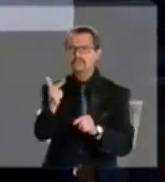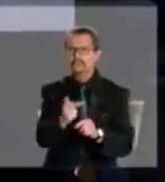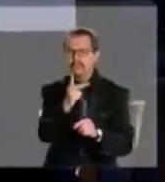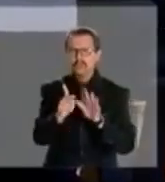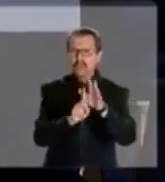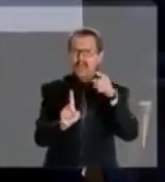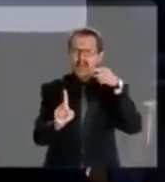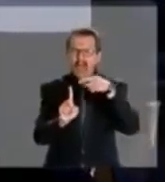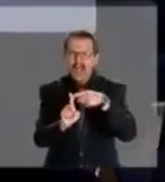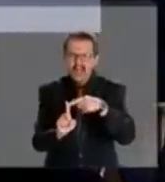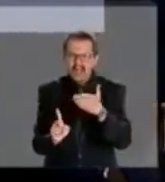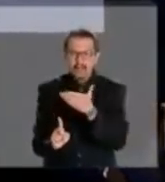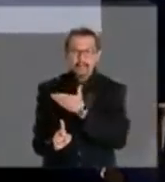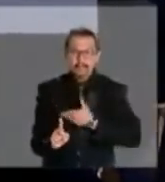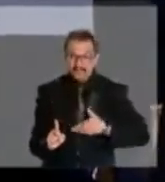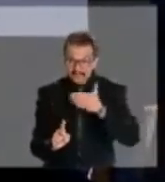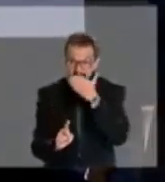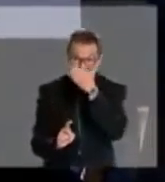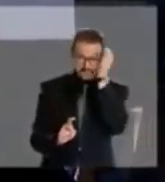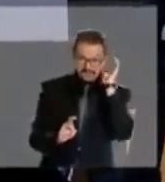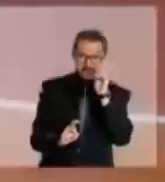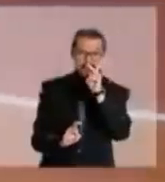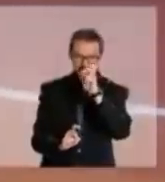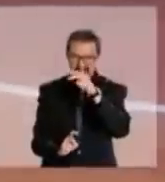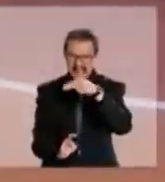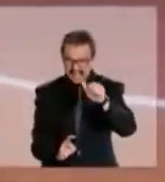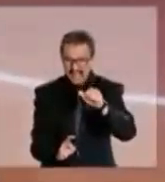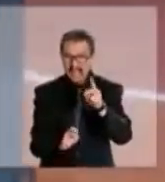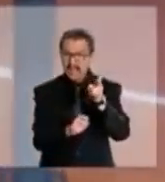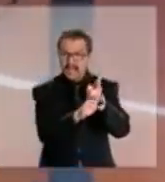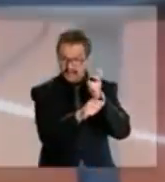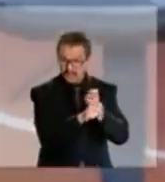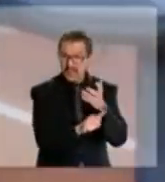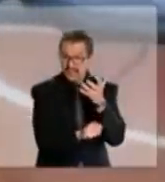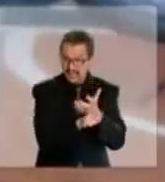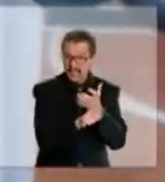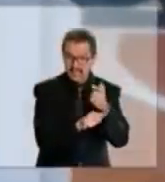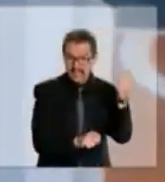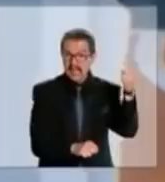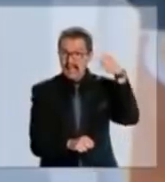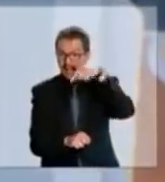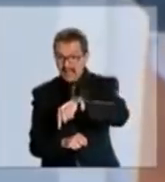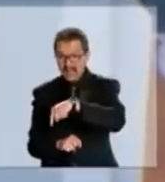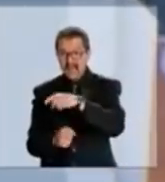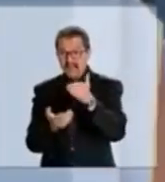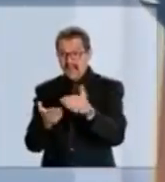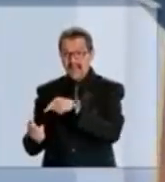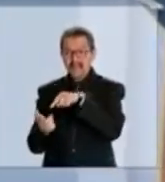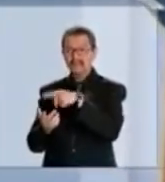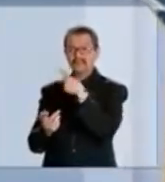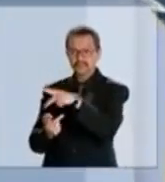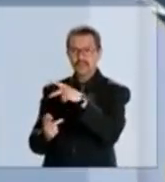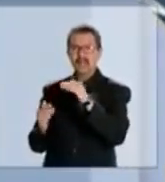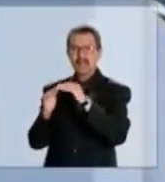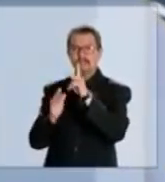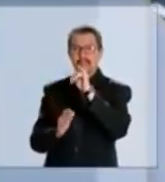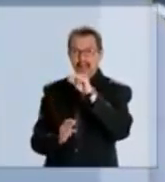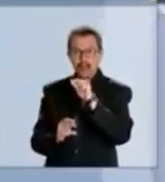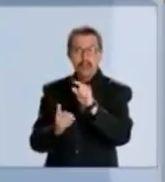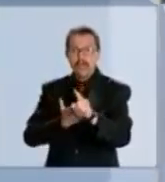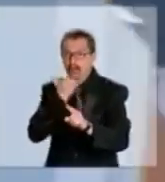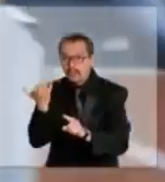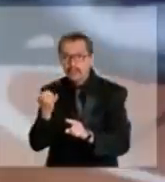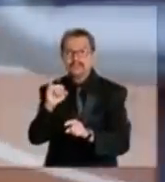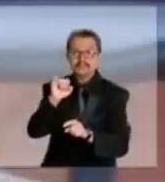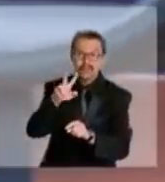a donald trump a los pinos se oyó juzgado por los resultados no no y colocado gol y juzgado por los resultados que si me das alguna por ahora los